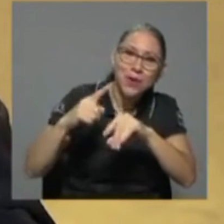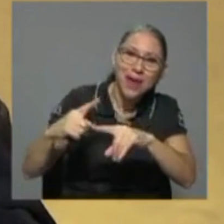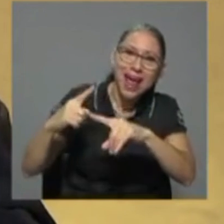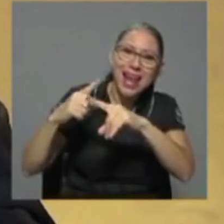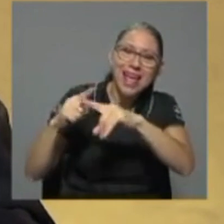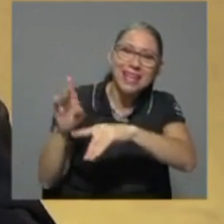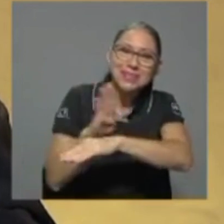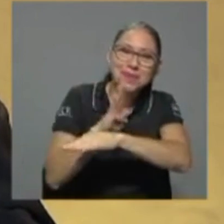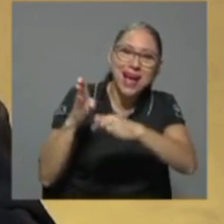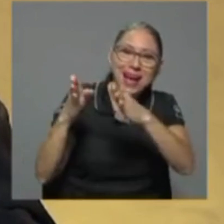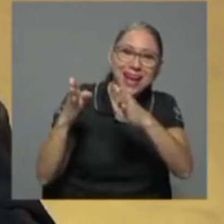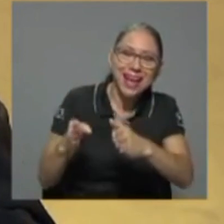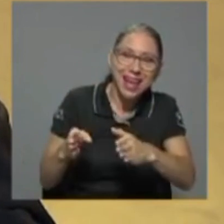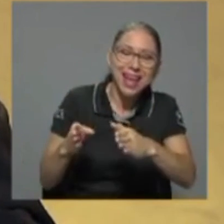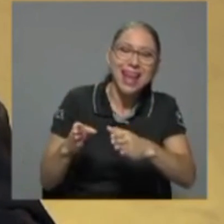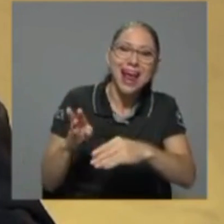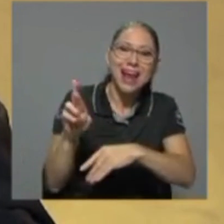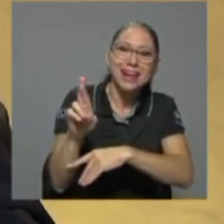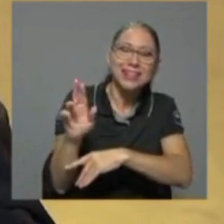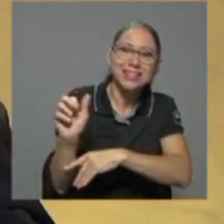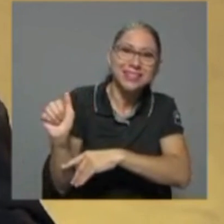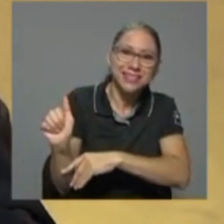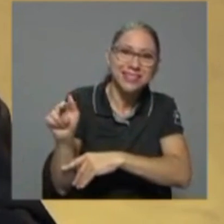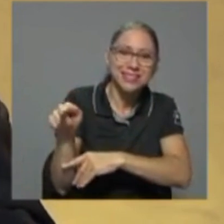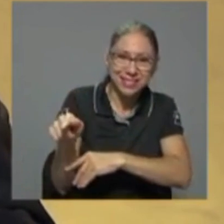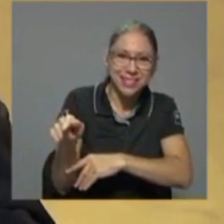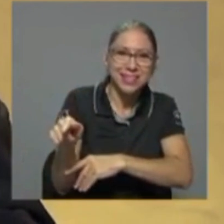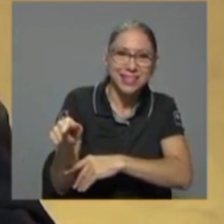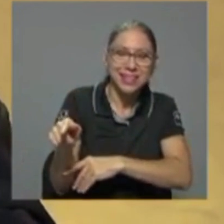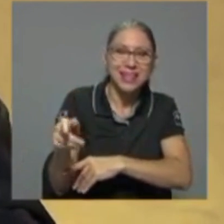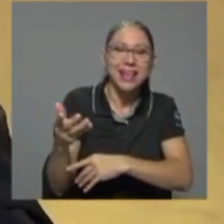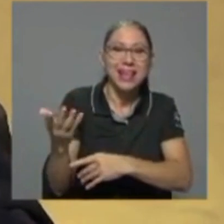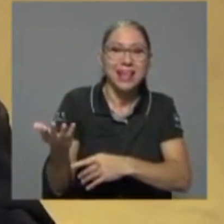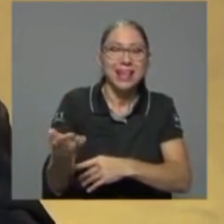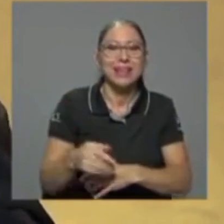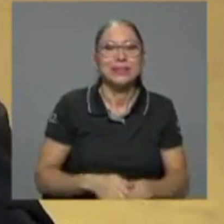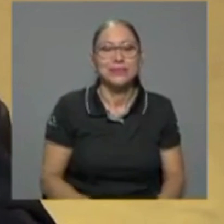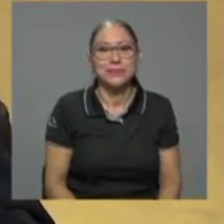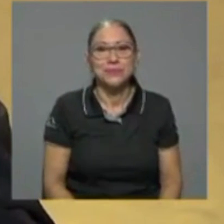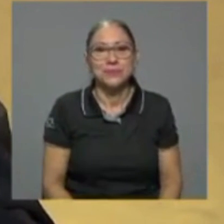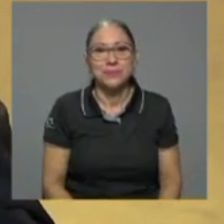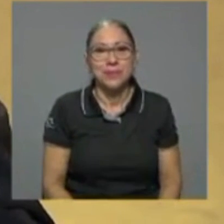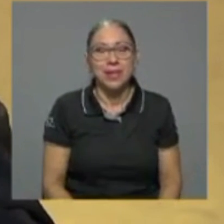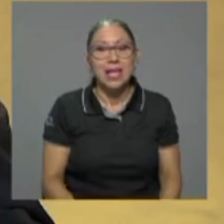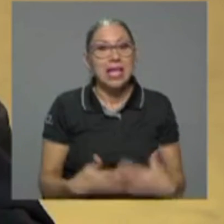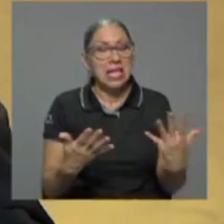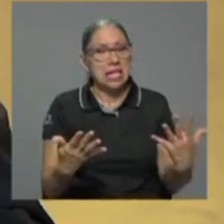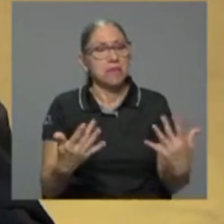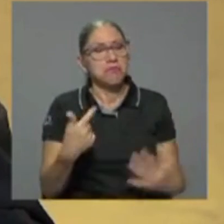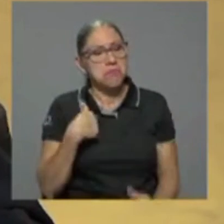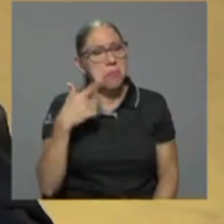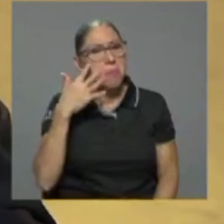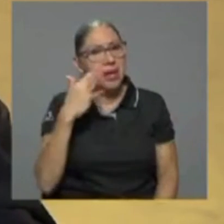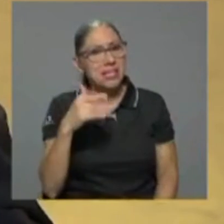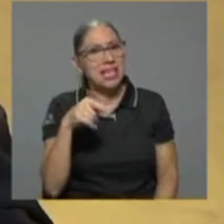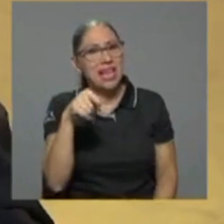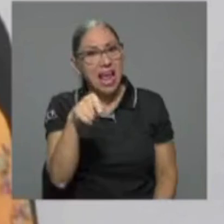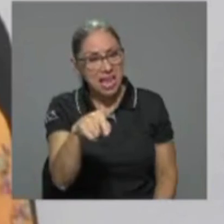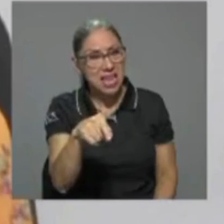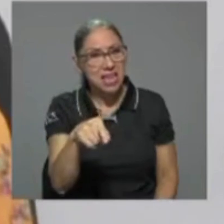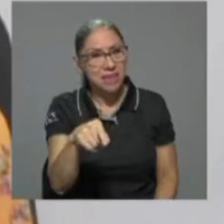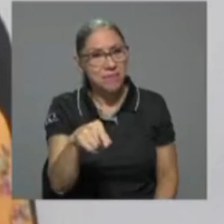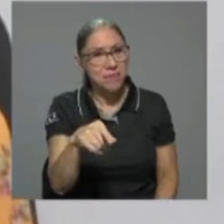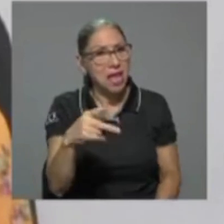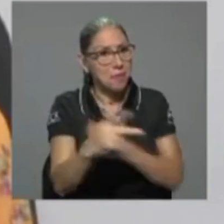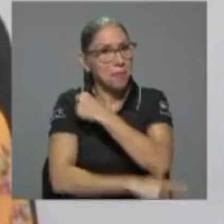exbanquera Rocío Aguilar. Y me parece que ahí salió el